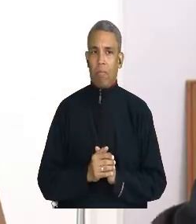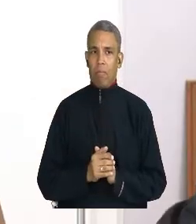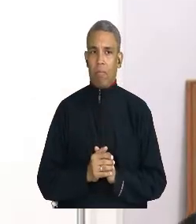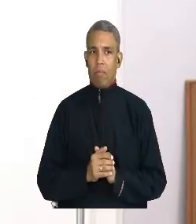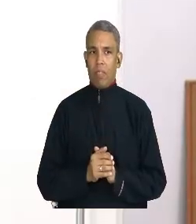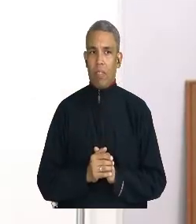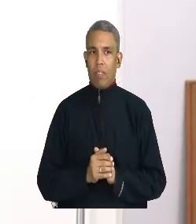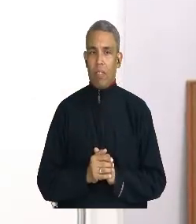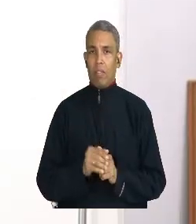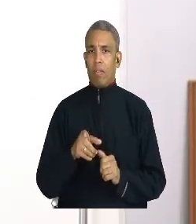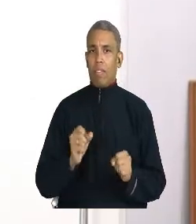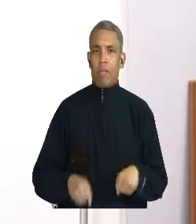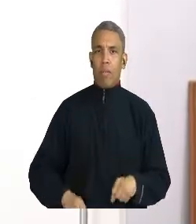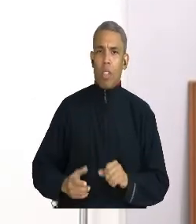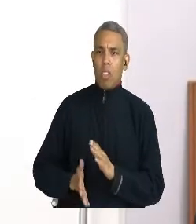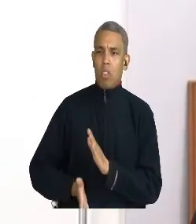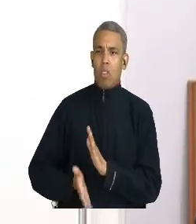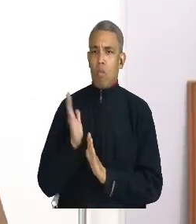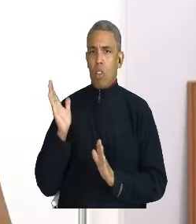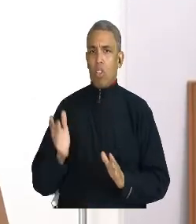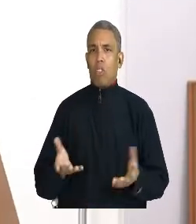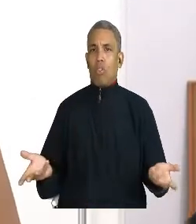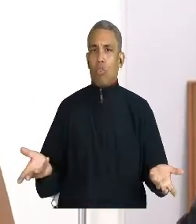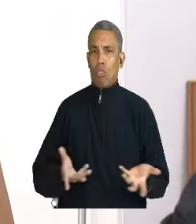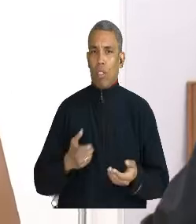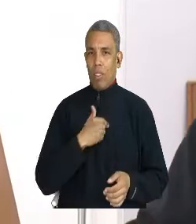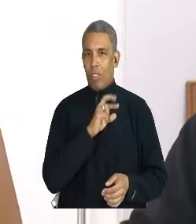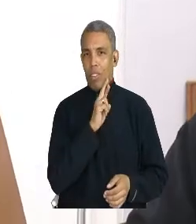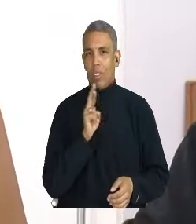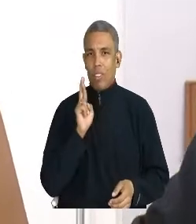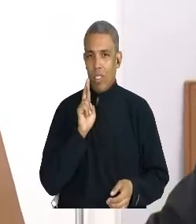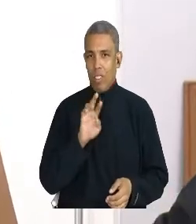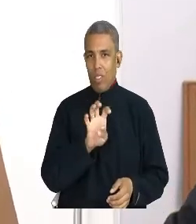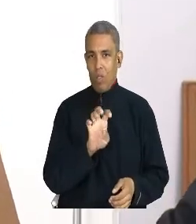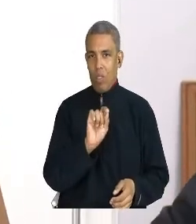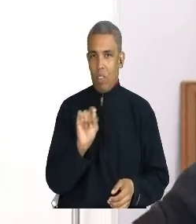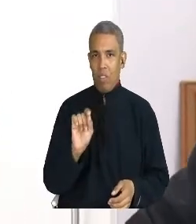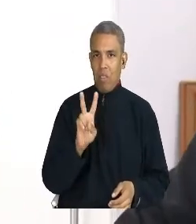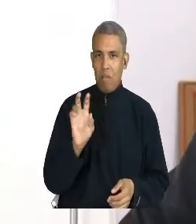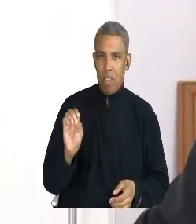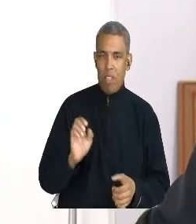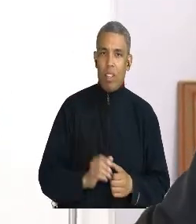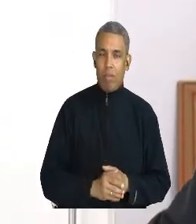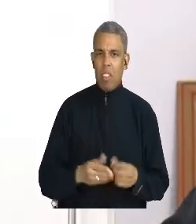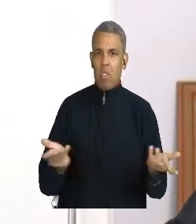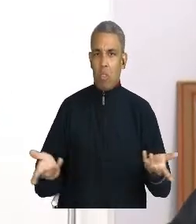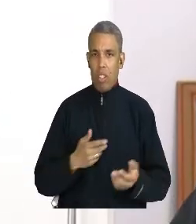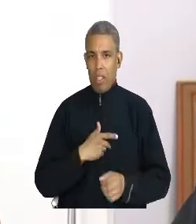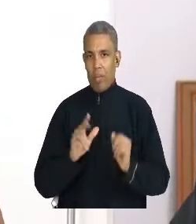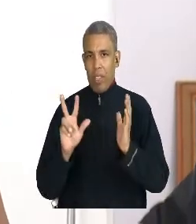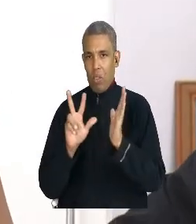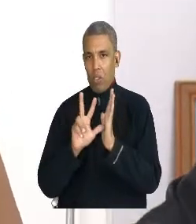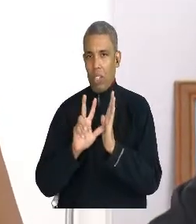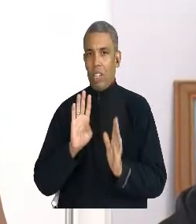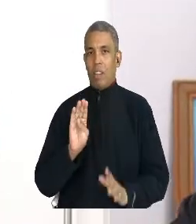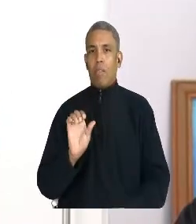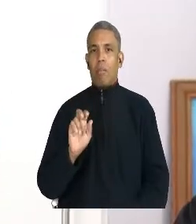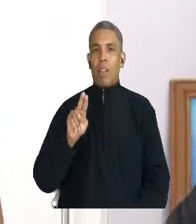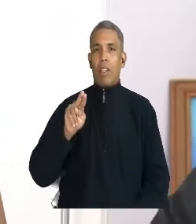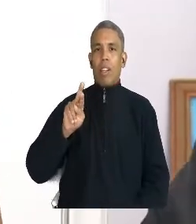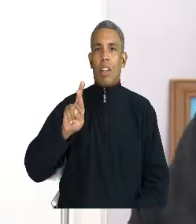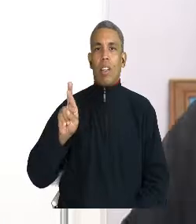vayan y se degusten sin pensarlo dos veces, precisamente en su restaurante 920 El Gourmet. Recuerden que se encuentran ubicados en el Hotel Barranca Bermeja Plaza